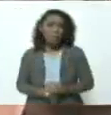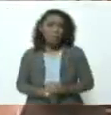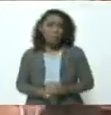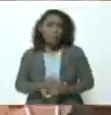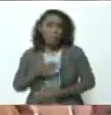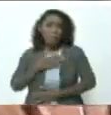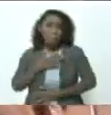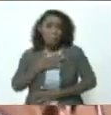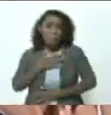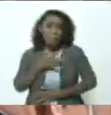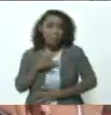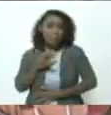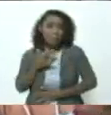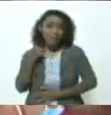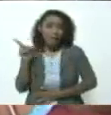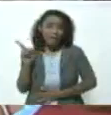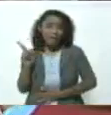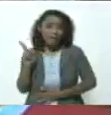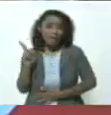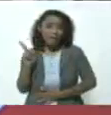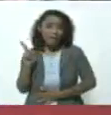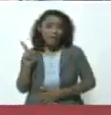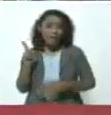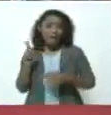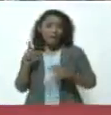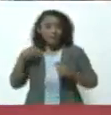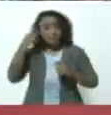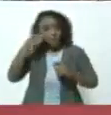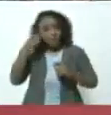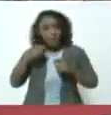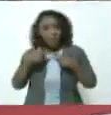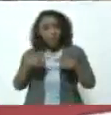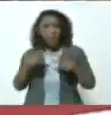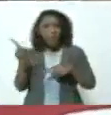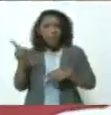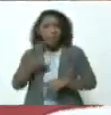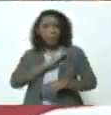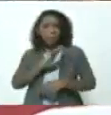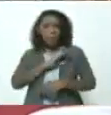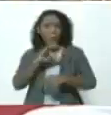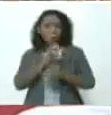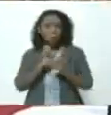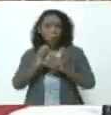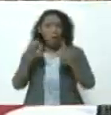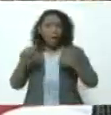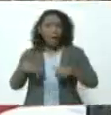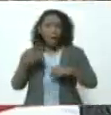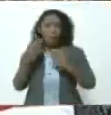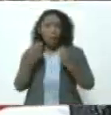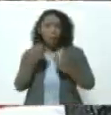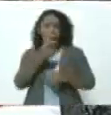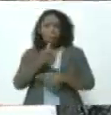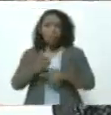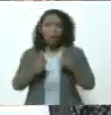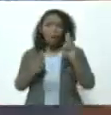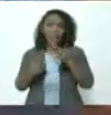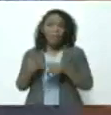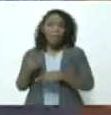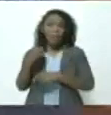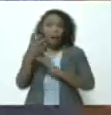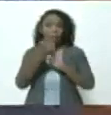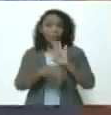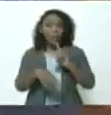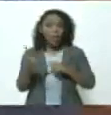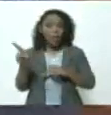para mí el hecho de sentir que esta miniserie nos pertenece a mucha gente, que hay mucha gente que vio el primer capítulo